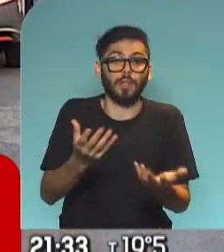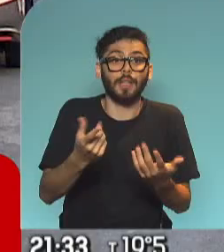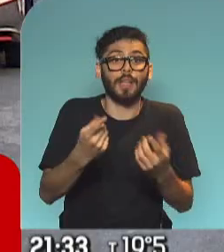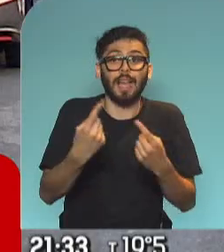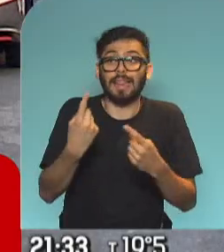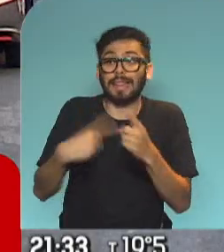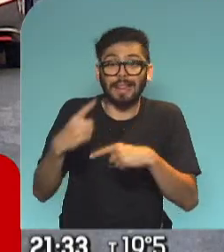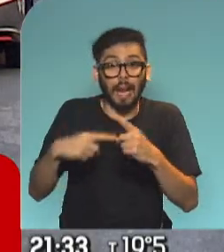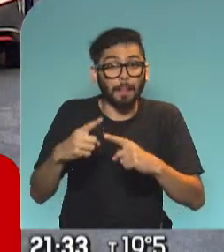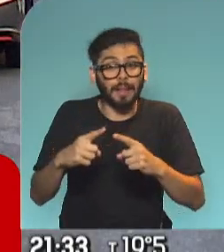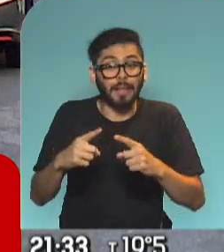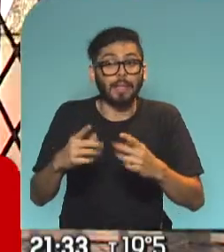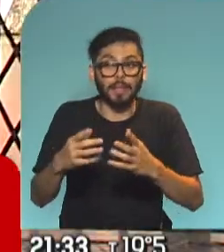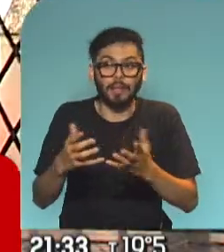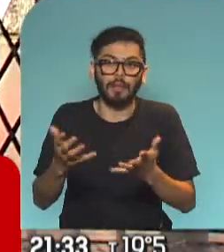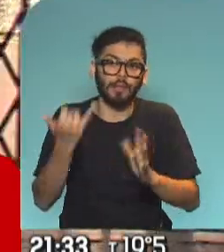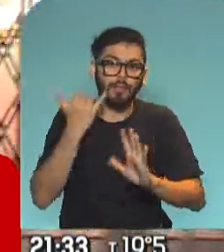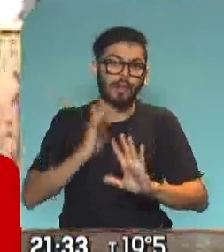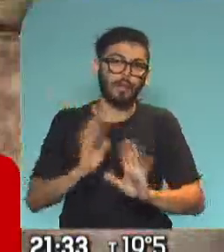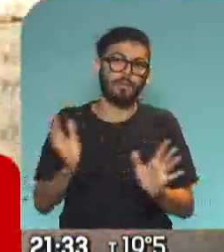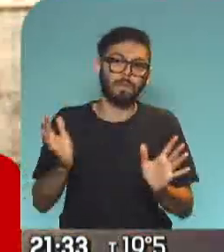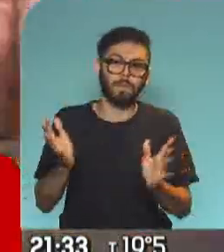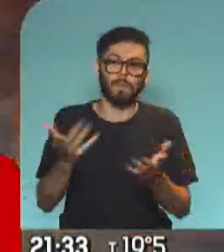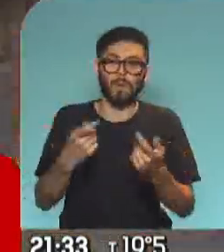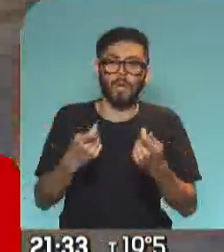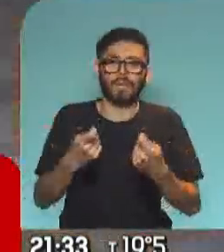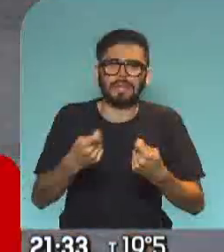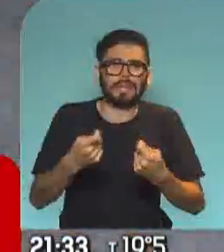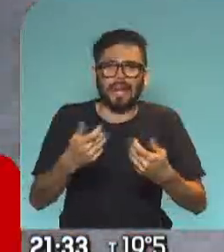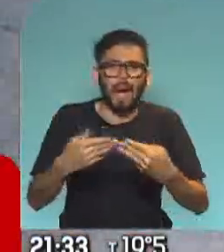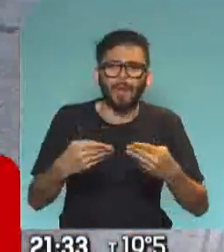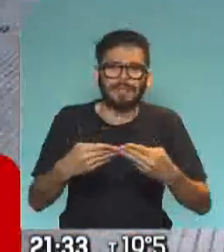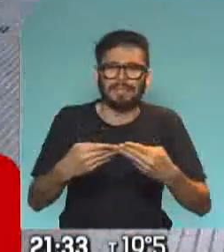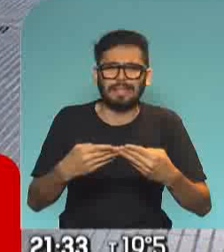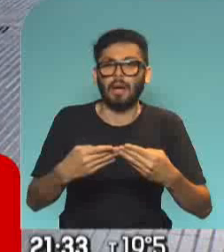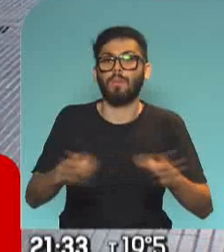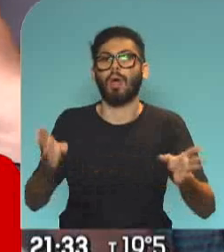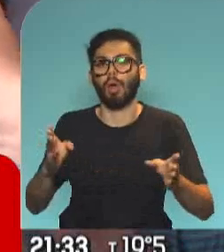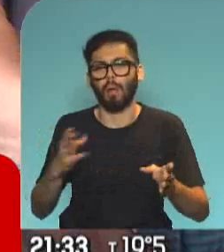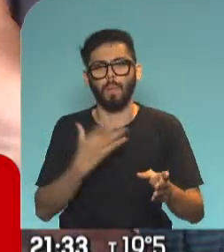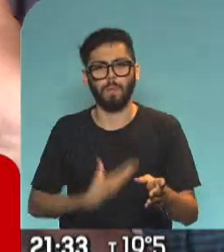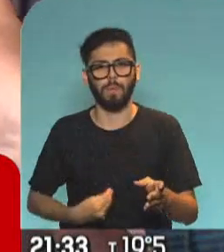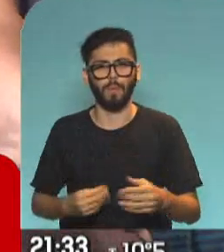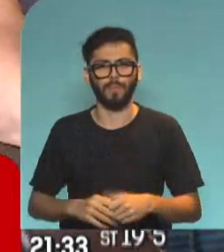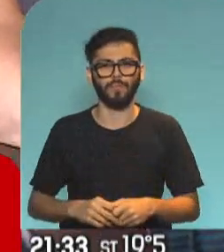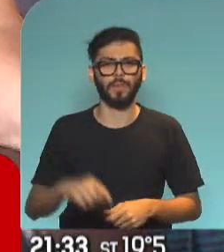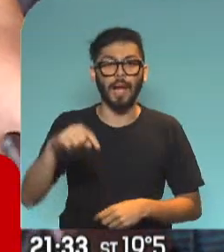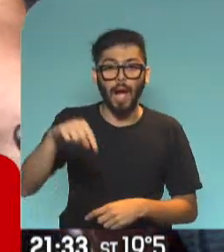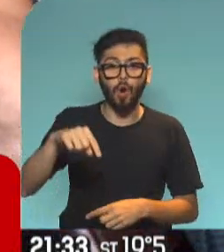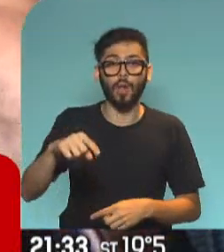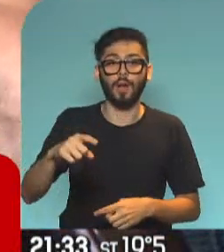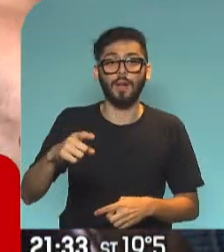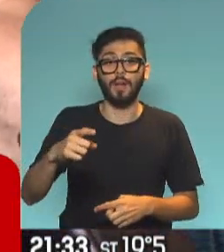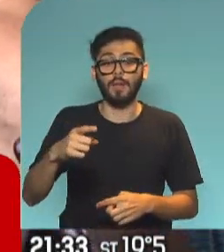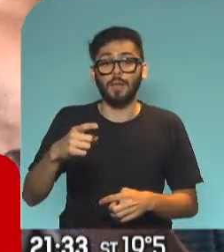trámite inicial como para poder destrabar la apertura definitiva. Con la buena noticia de esta agilización por parte de